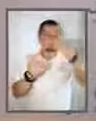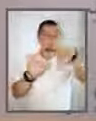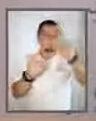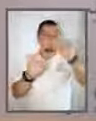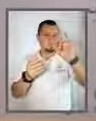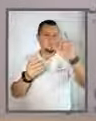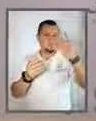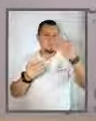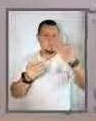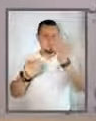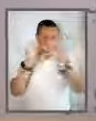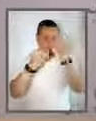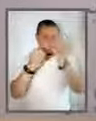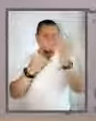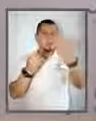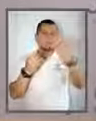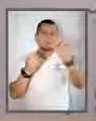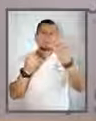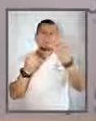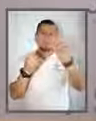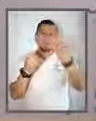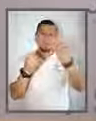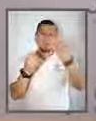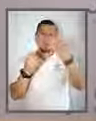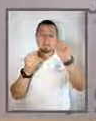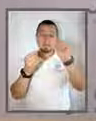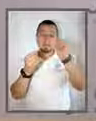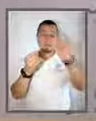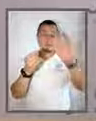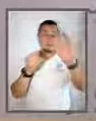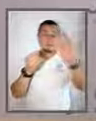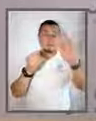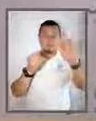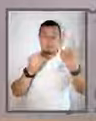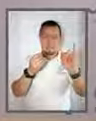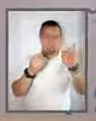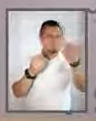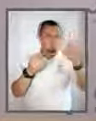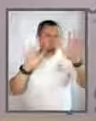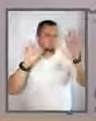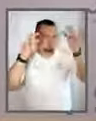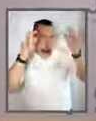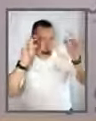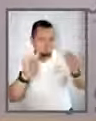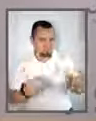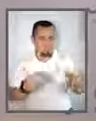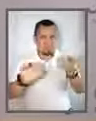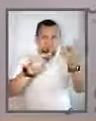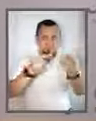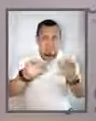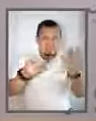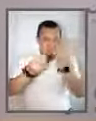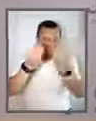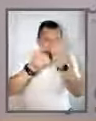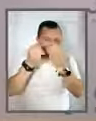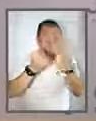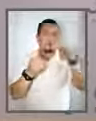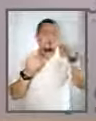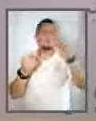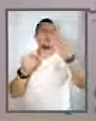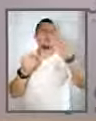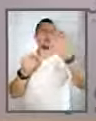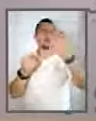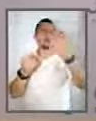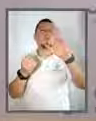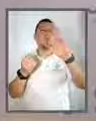la otra es la prueba expert de un laboratorio que se llama CFEIP, que esa es, es una prueba molecular, es decir,